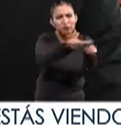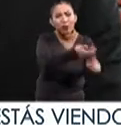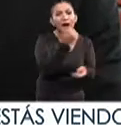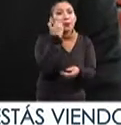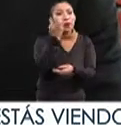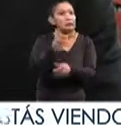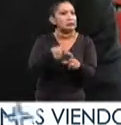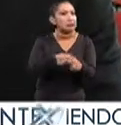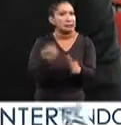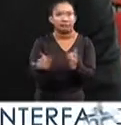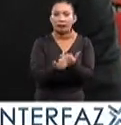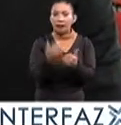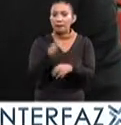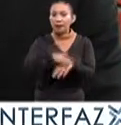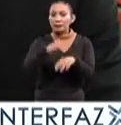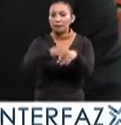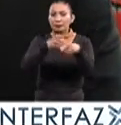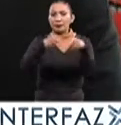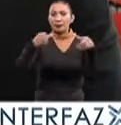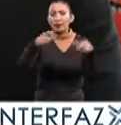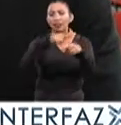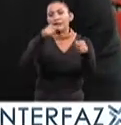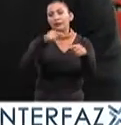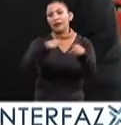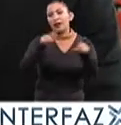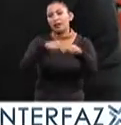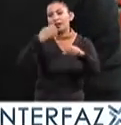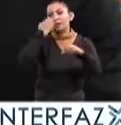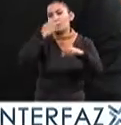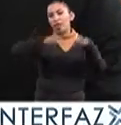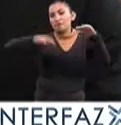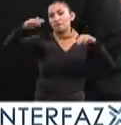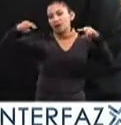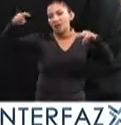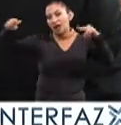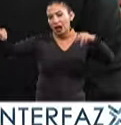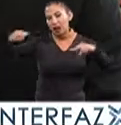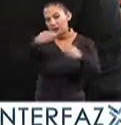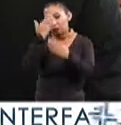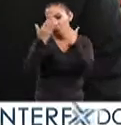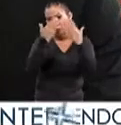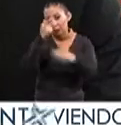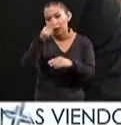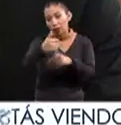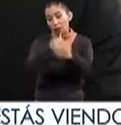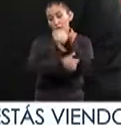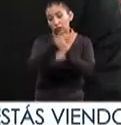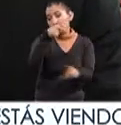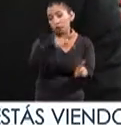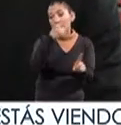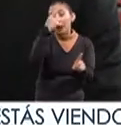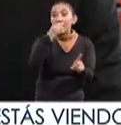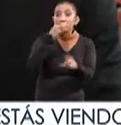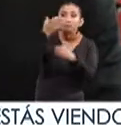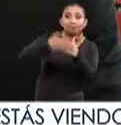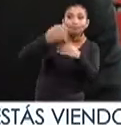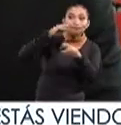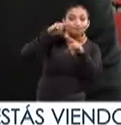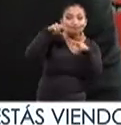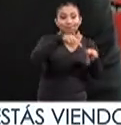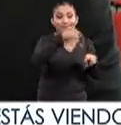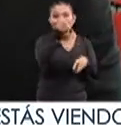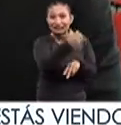Queremos que esto siga sucediendo cada vez más en los diferentes niveles educativos y el motivo de un concurso como este es llamar la